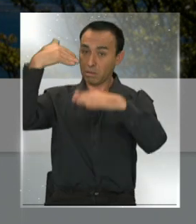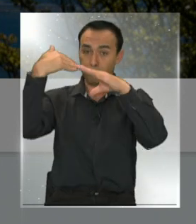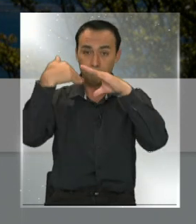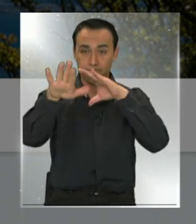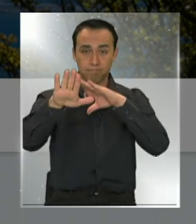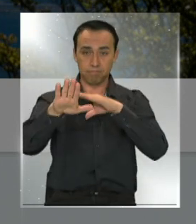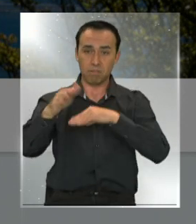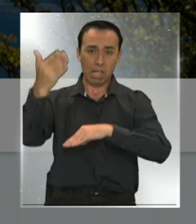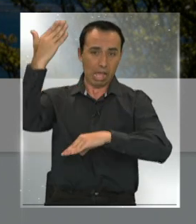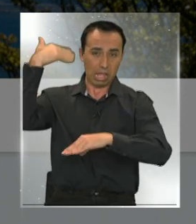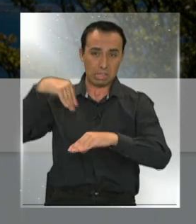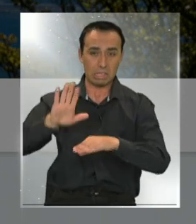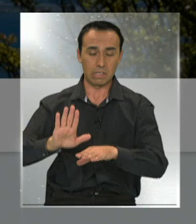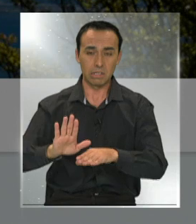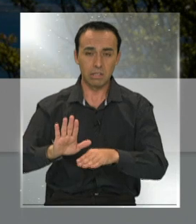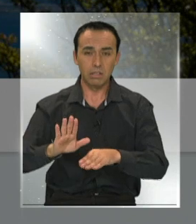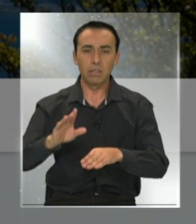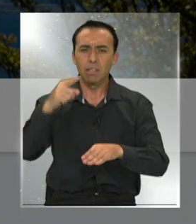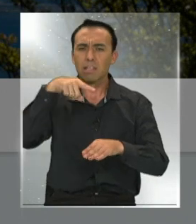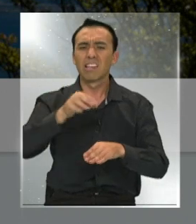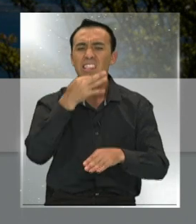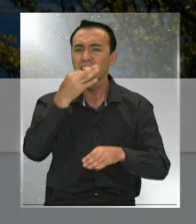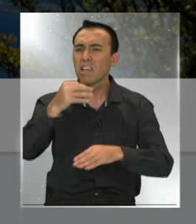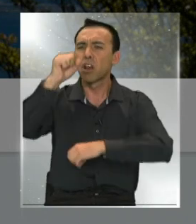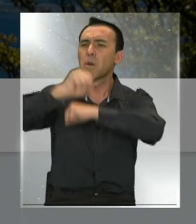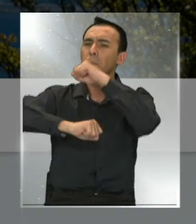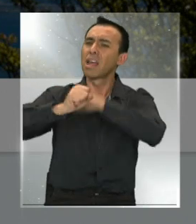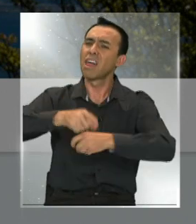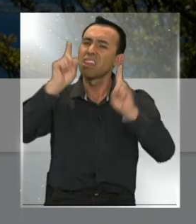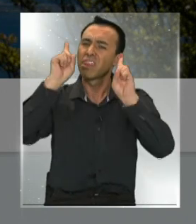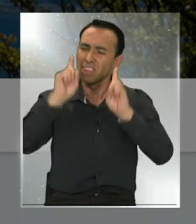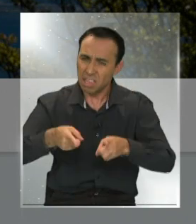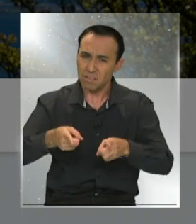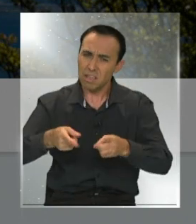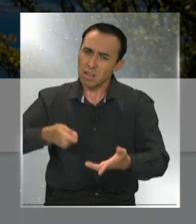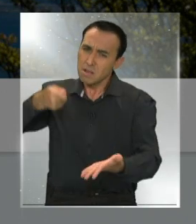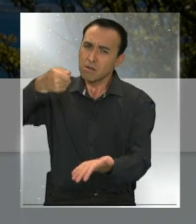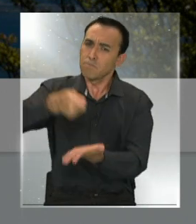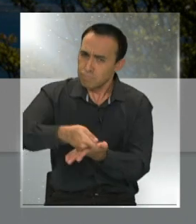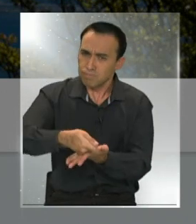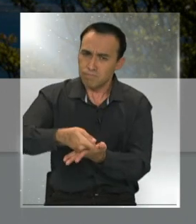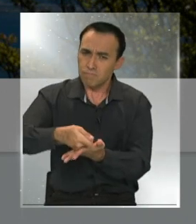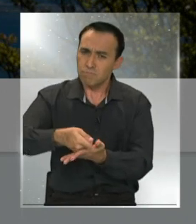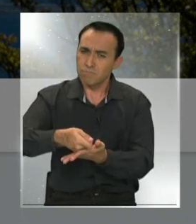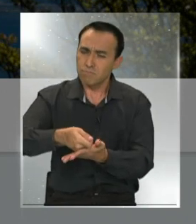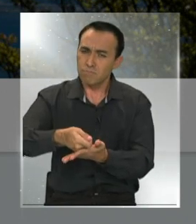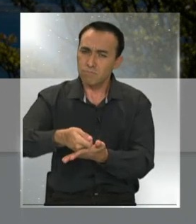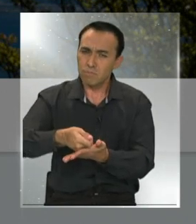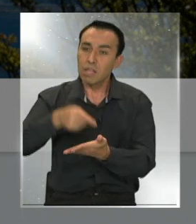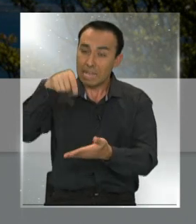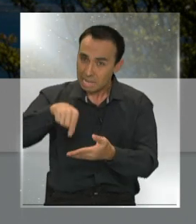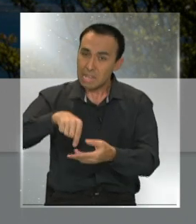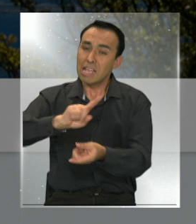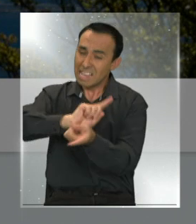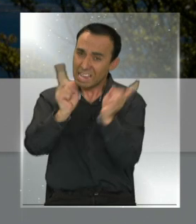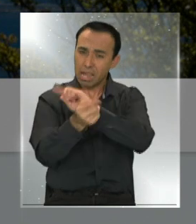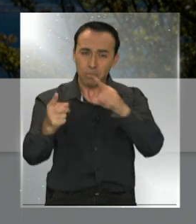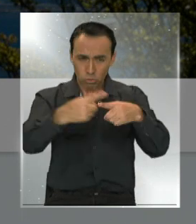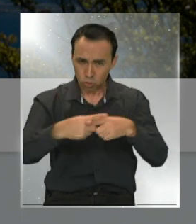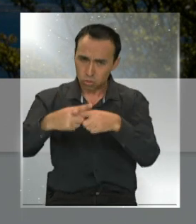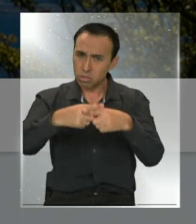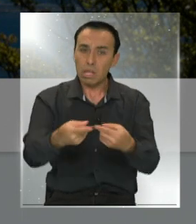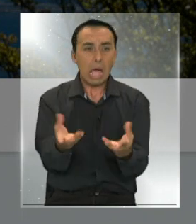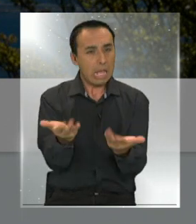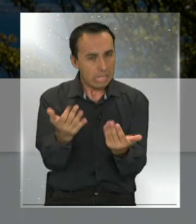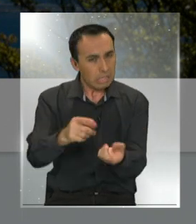la jornada anterior que los empresarios tenían que ponerse porque obviamente este cambio social tenía un costo